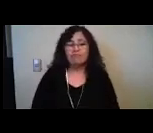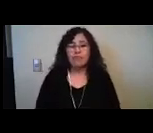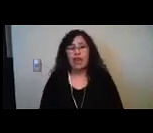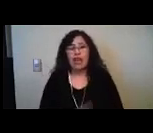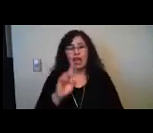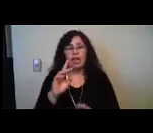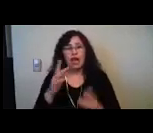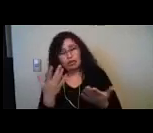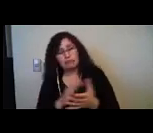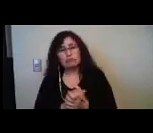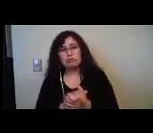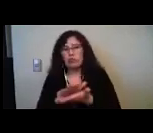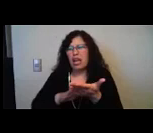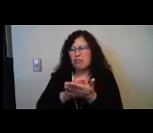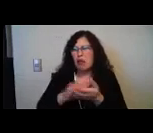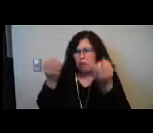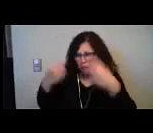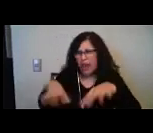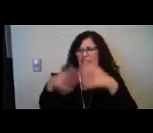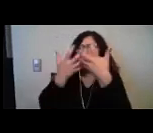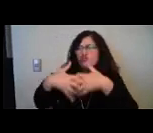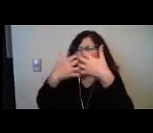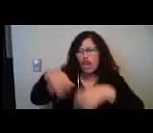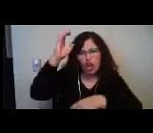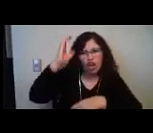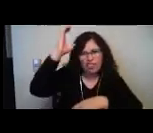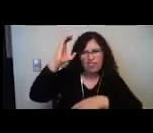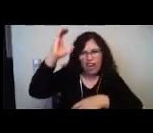O sea, que tiene que ver con pérdida de algunas funciones cognitivas